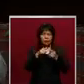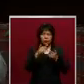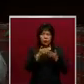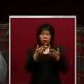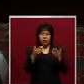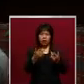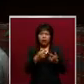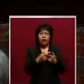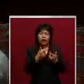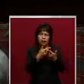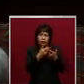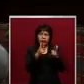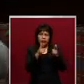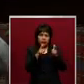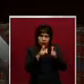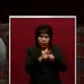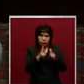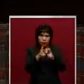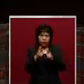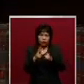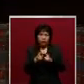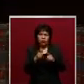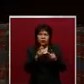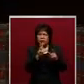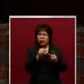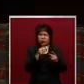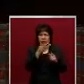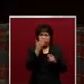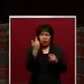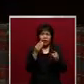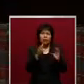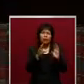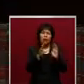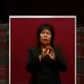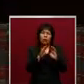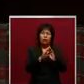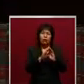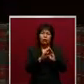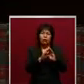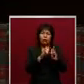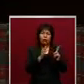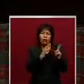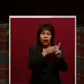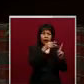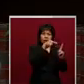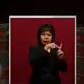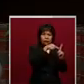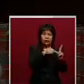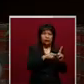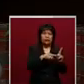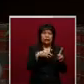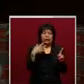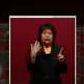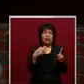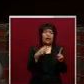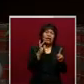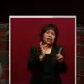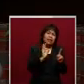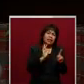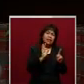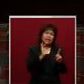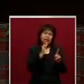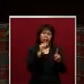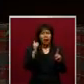de herramientas, si no las sabemos ensamblar con un propósito determinado, podemos no aprovecharlas al